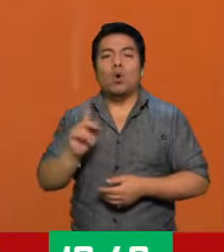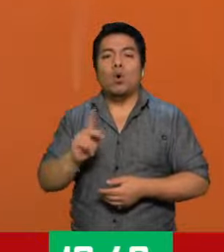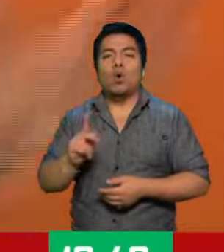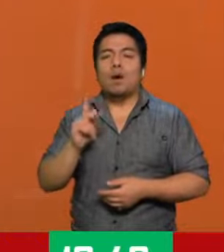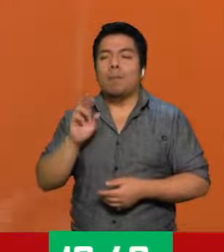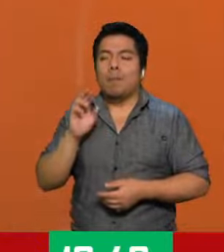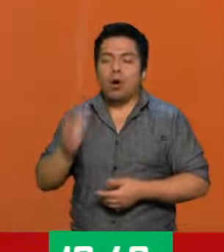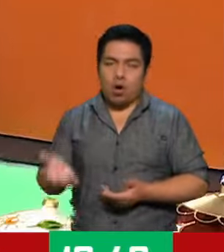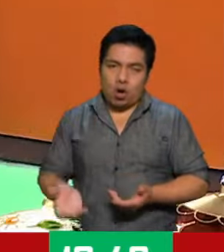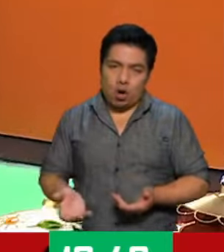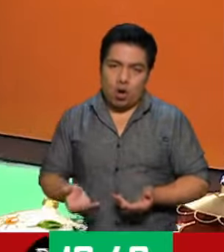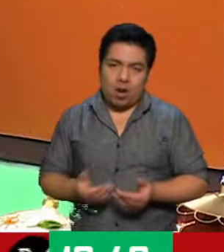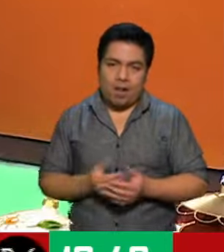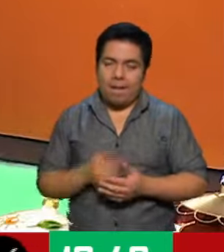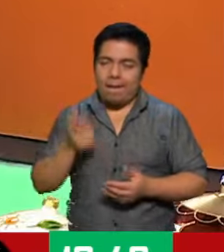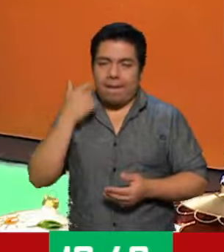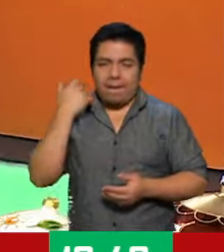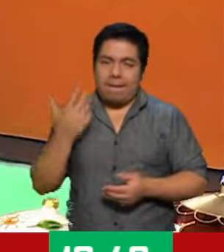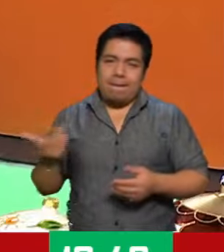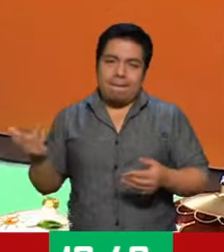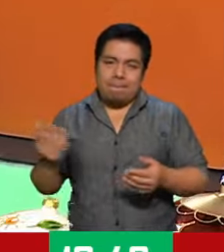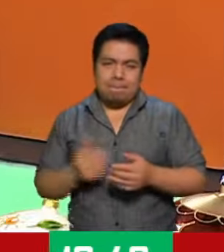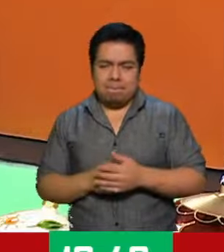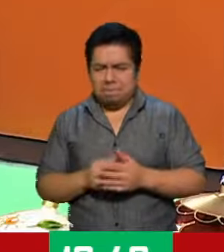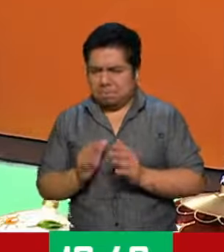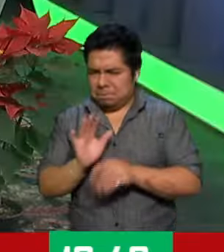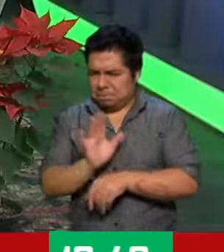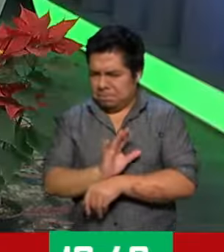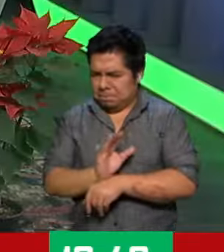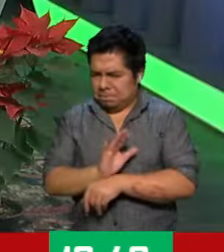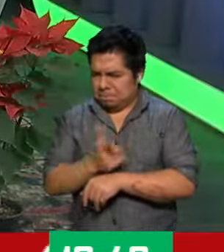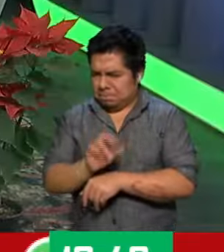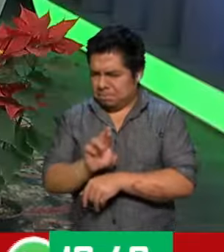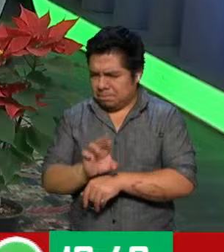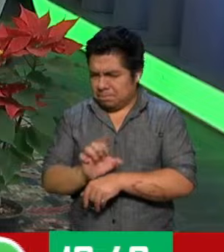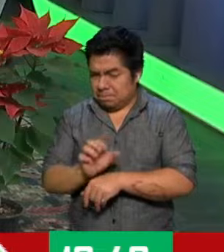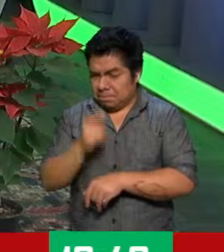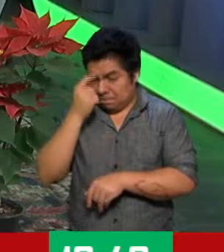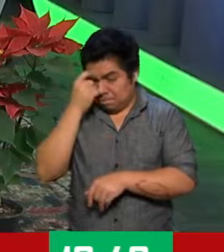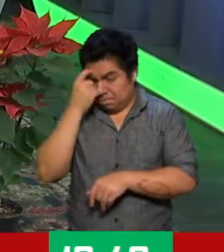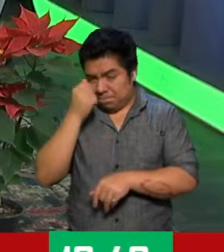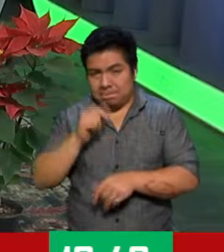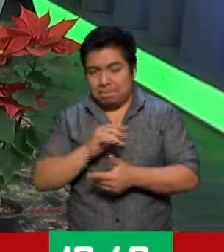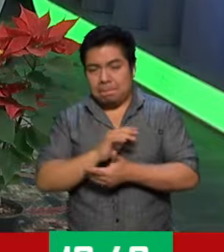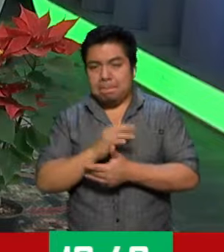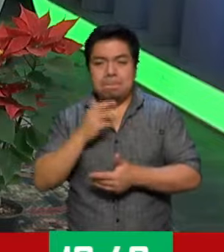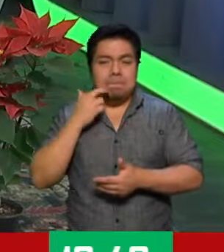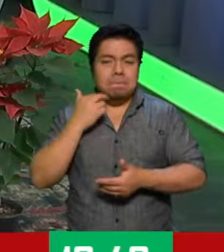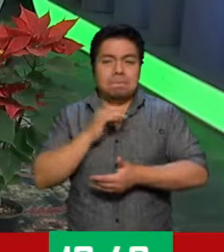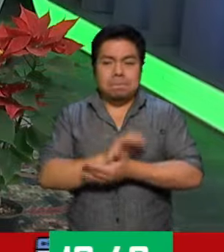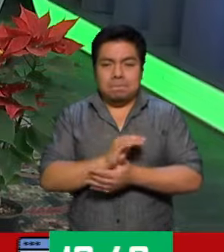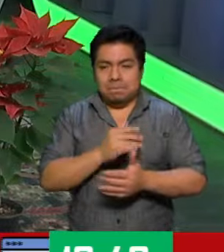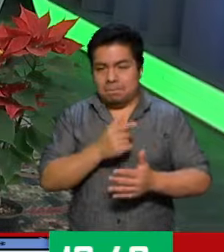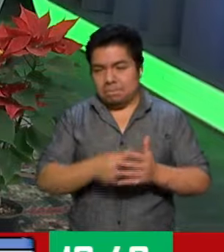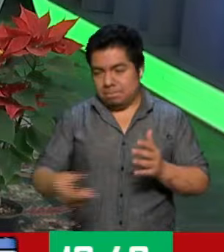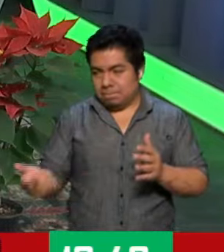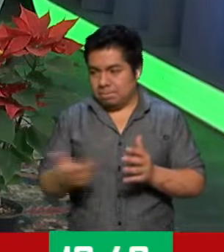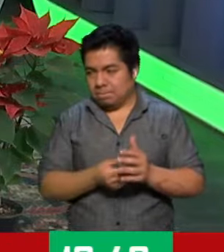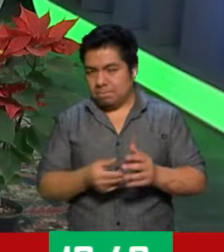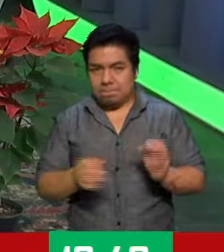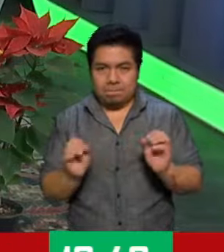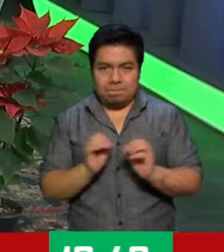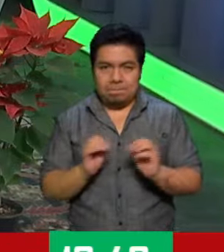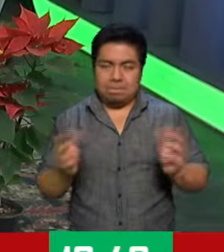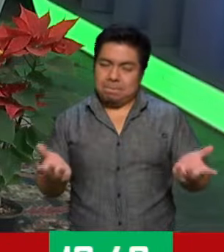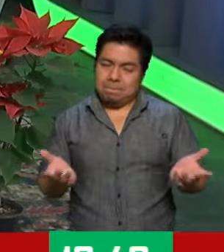Por, usted oye lo que quiere. Yo dije cine gore y antirracista. Gore para infancias, no. Yo el que vista matan y destazan a todos.